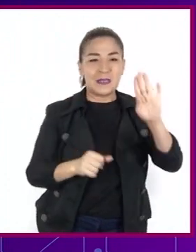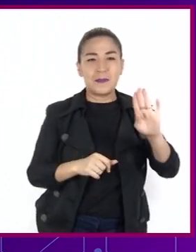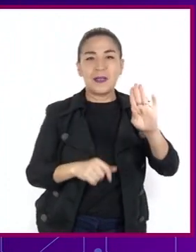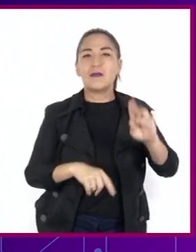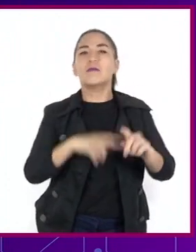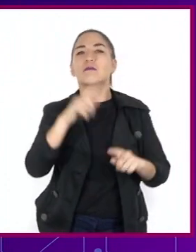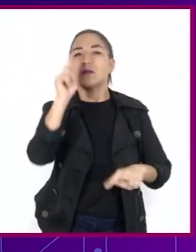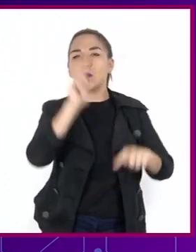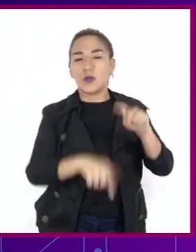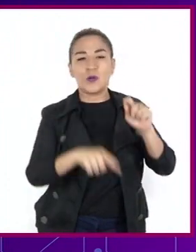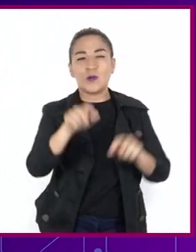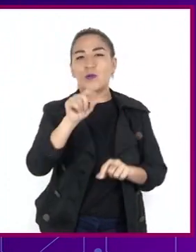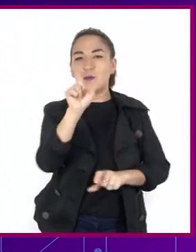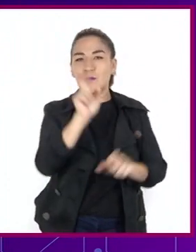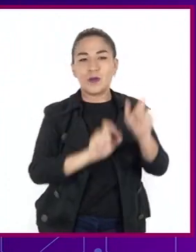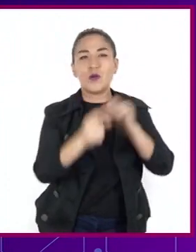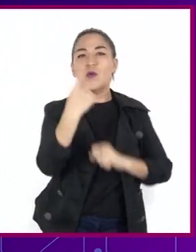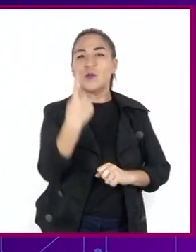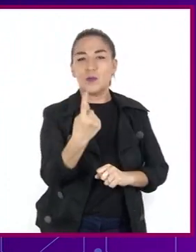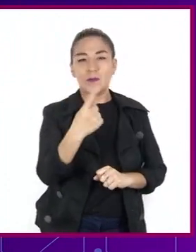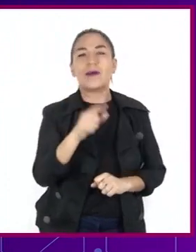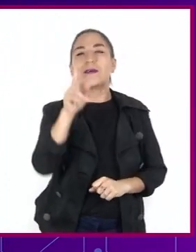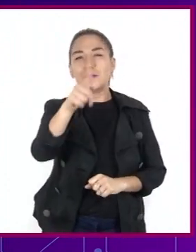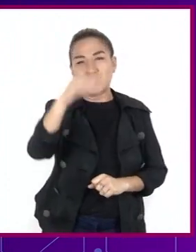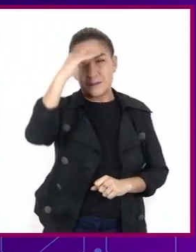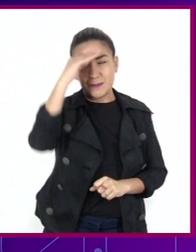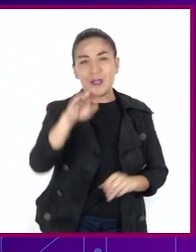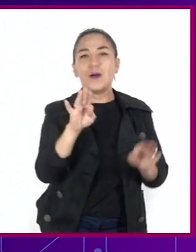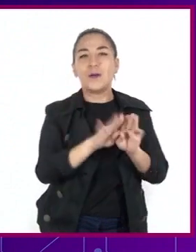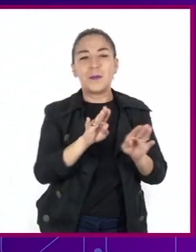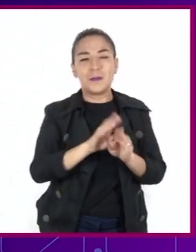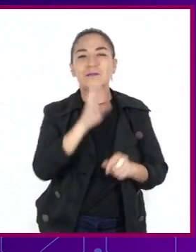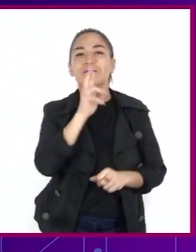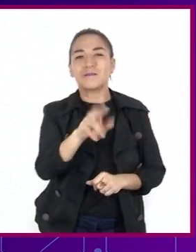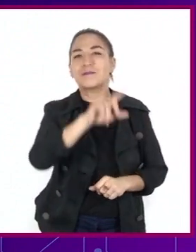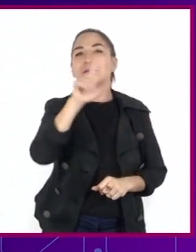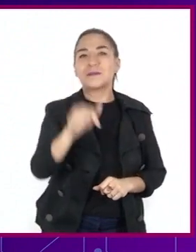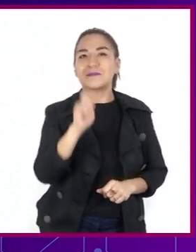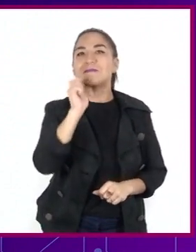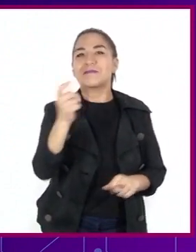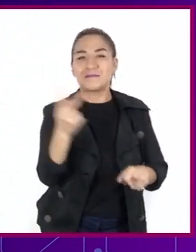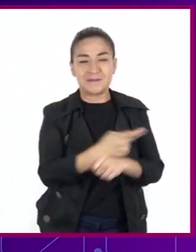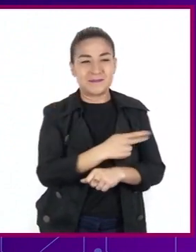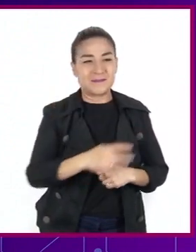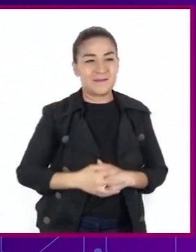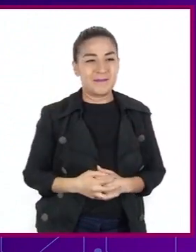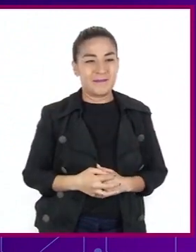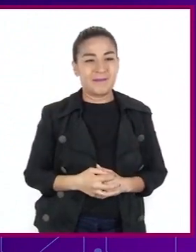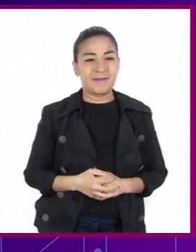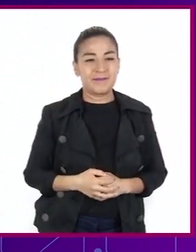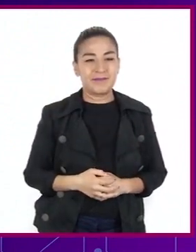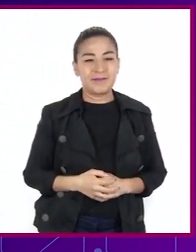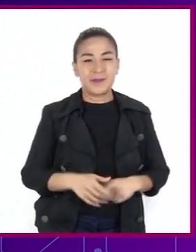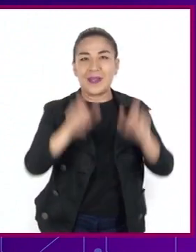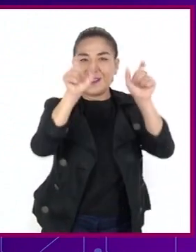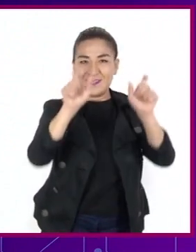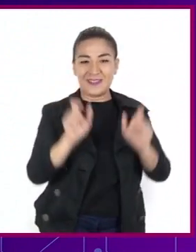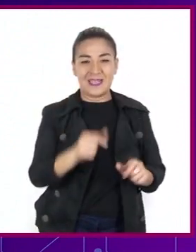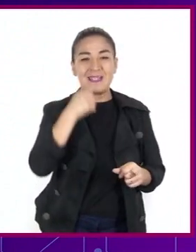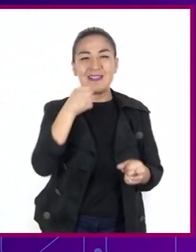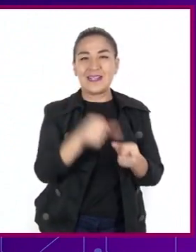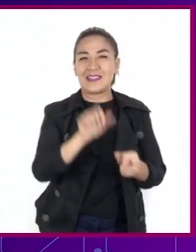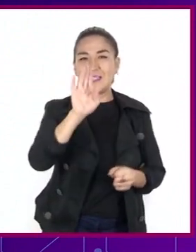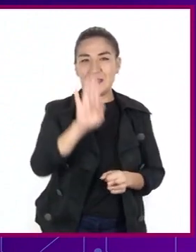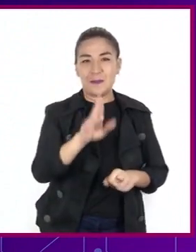1? Tomen un momento para reflexionar y después veamos qué sucede. Al sustituir la letra b por el